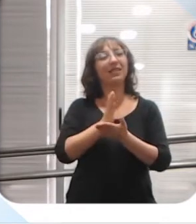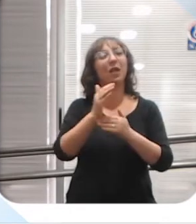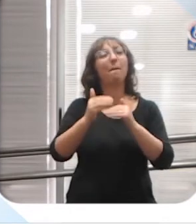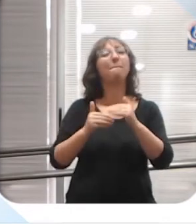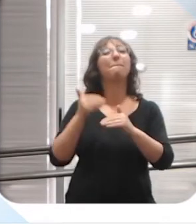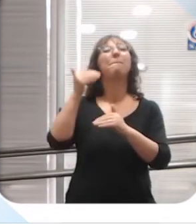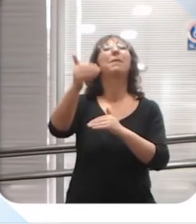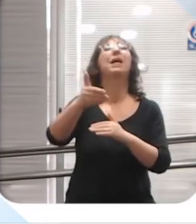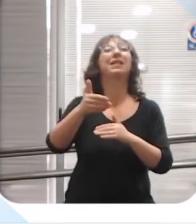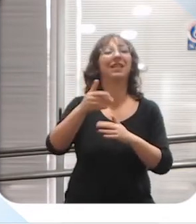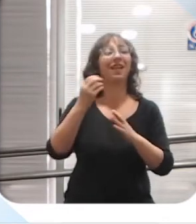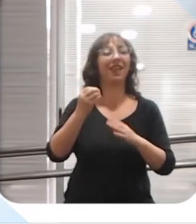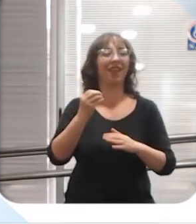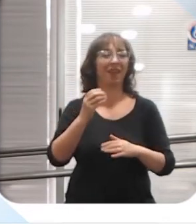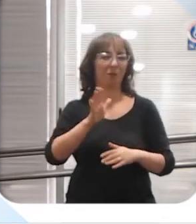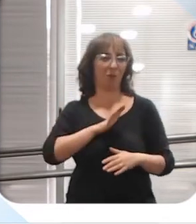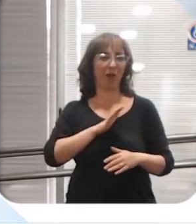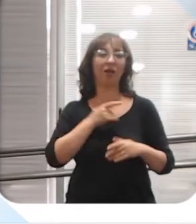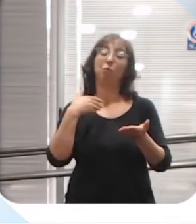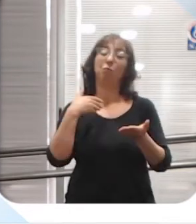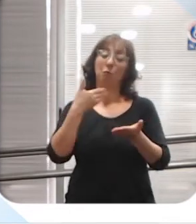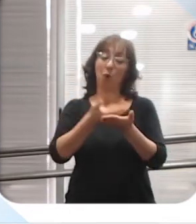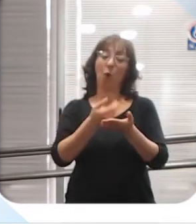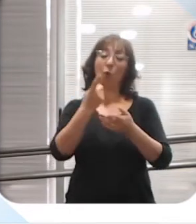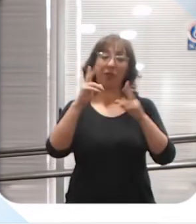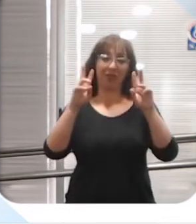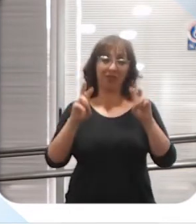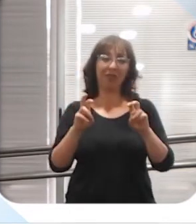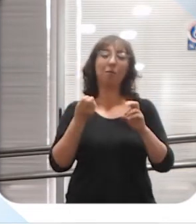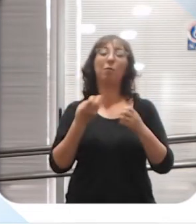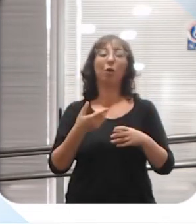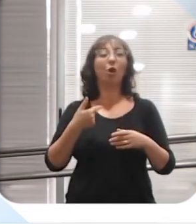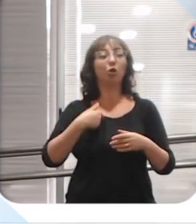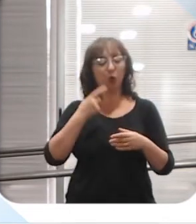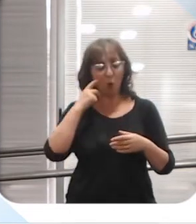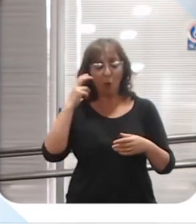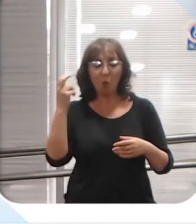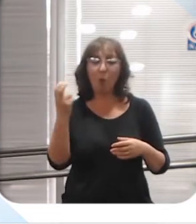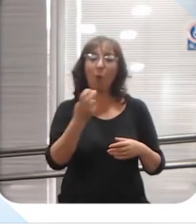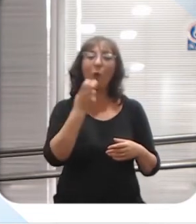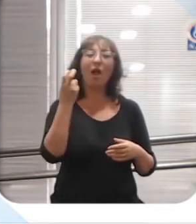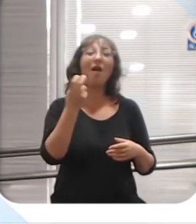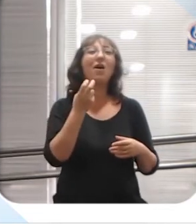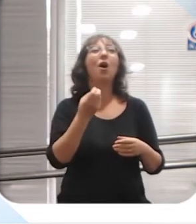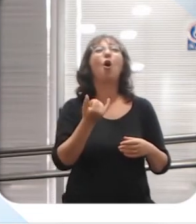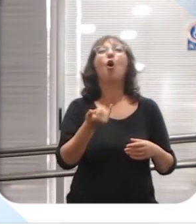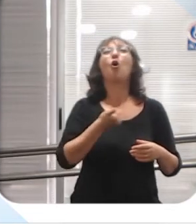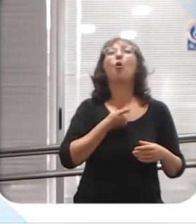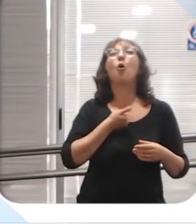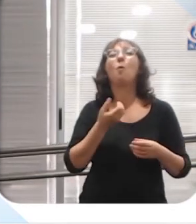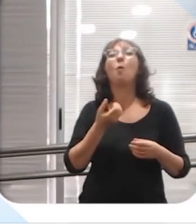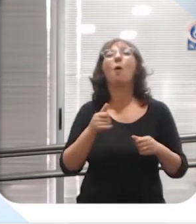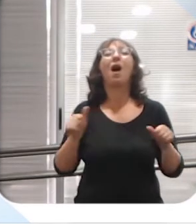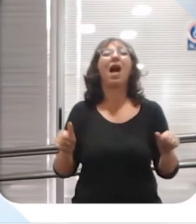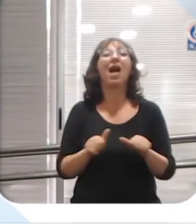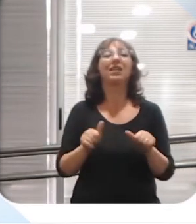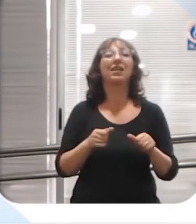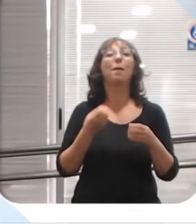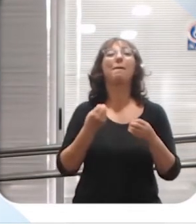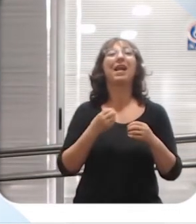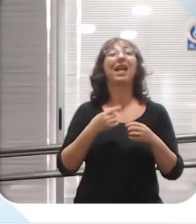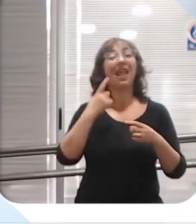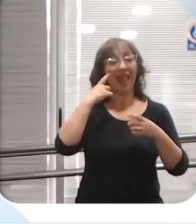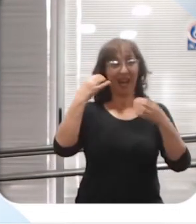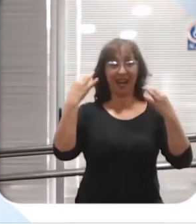las mujeres. Esto solo lo ponía como un tema en el que lo que yo estaba buscando, que era cómo hacemos para que esto sea